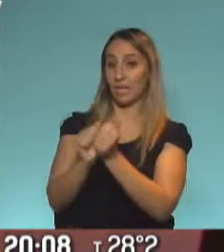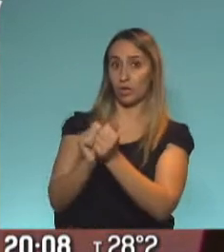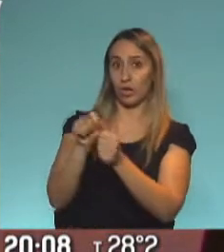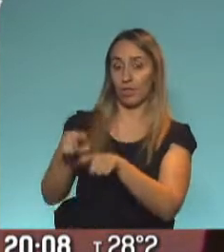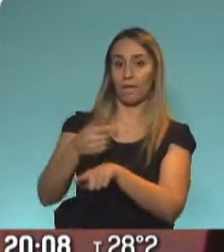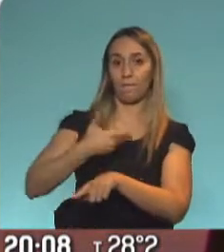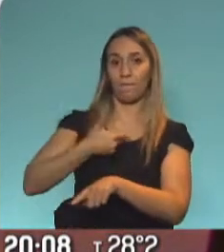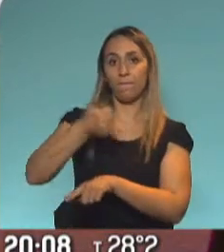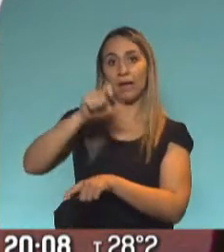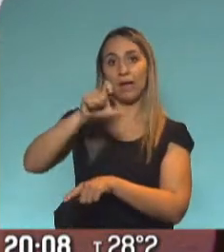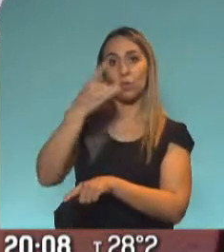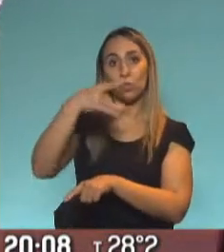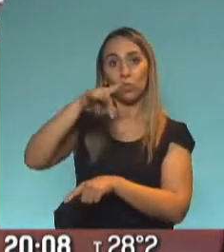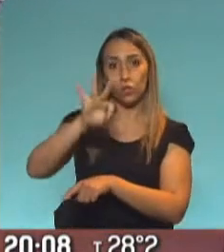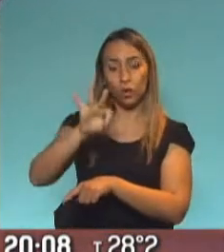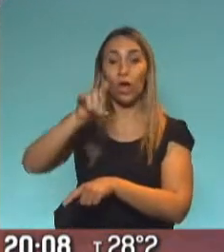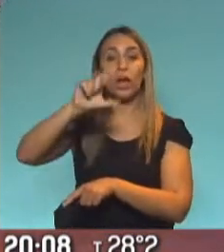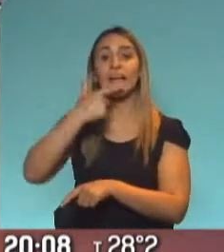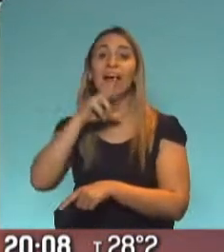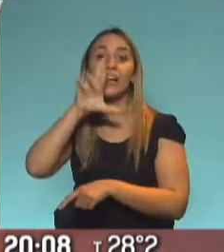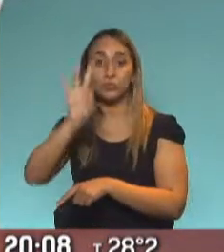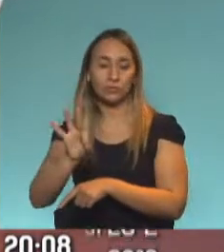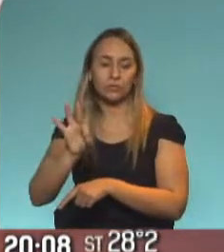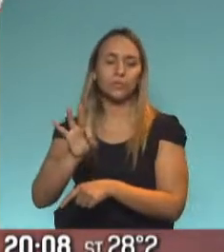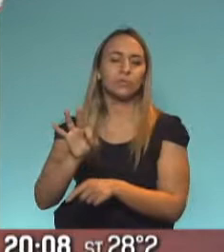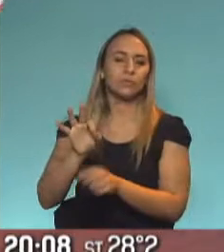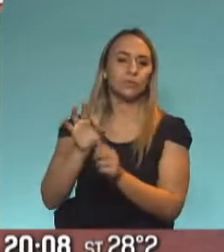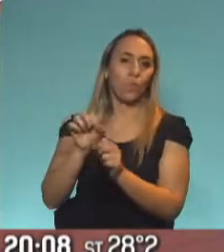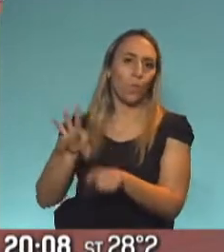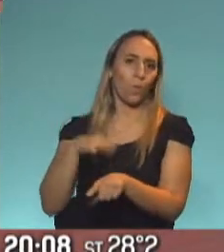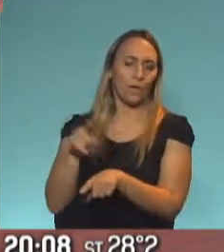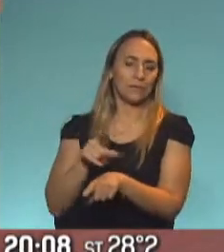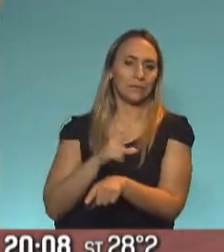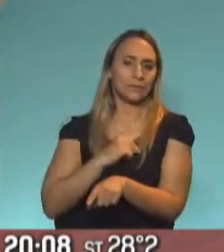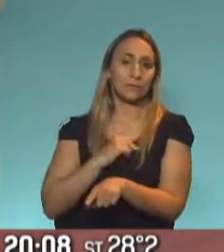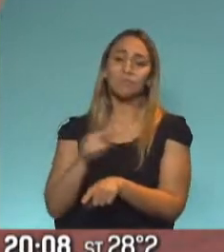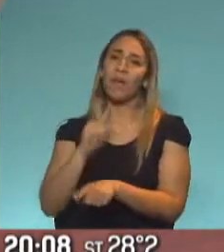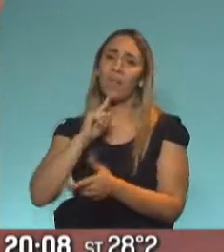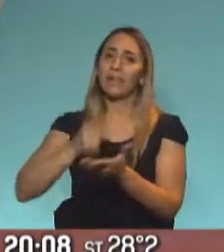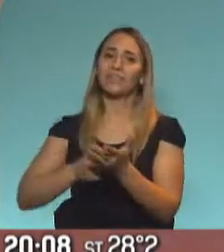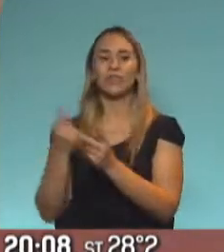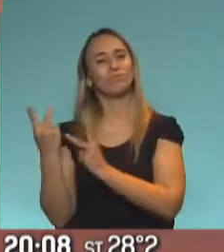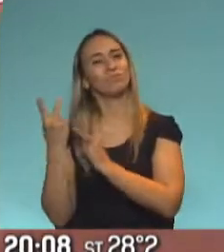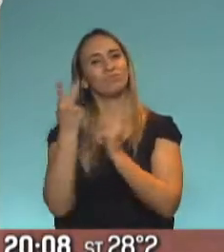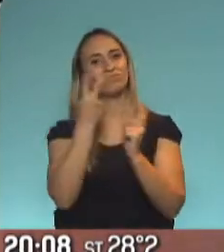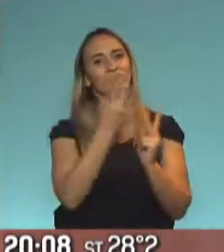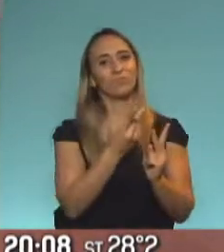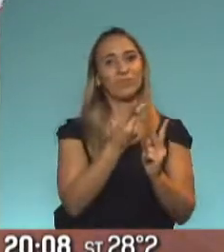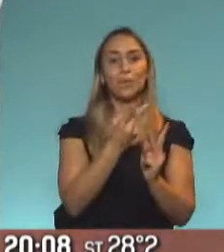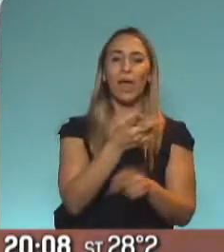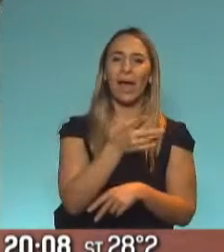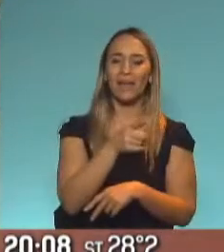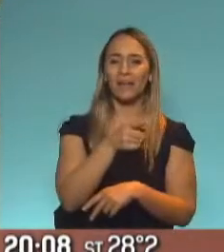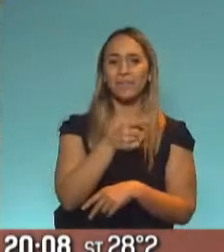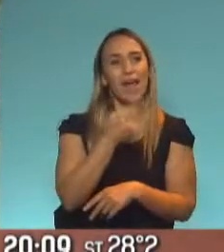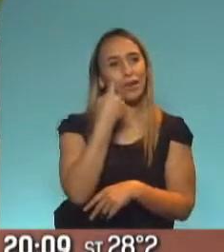Astudillo Castro, que un día había decidido viajar en la zona cercana a Bahía Blanca, en la provincia de Buenos Aires, a ver a quién era o a quién había